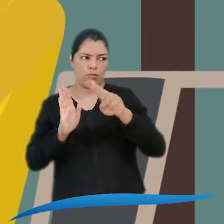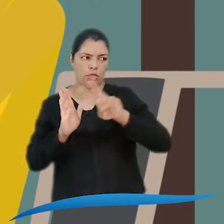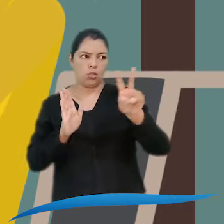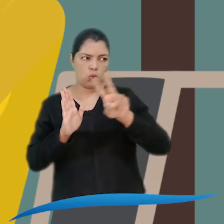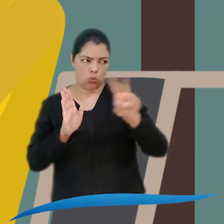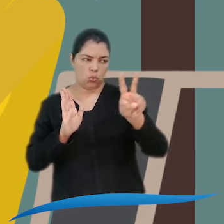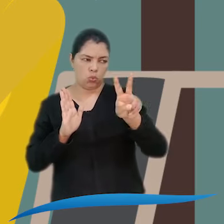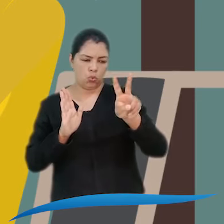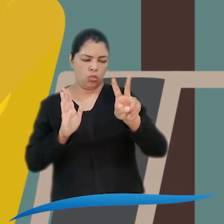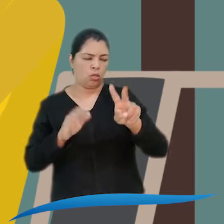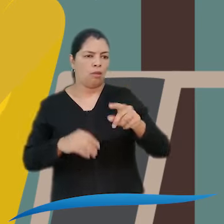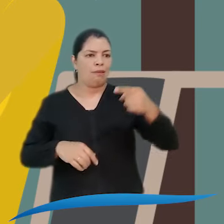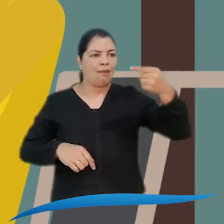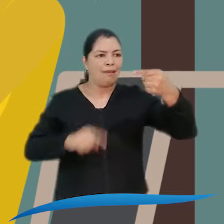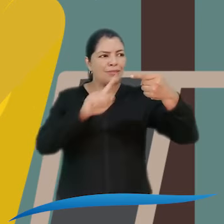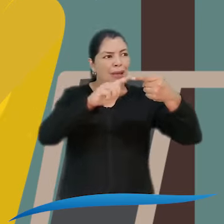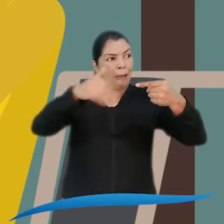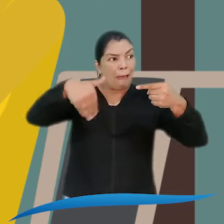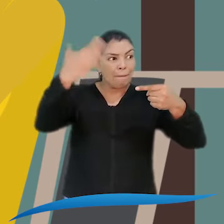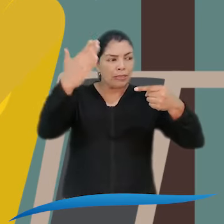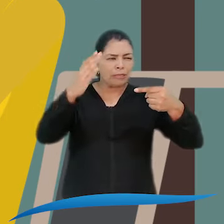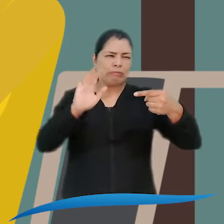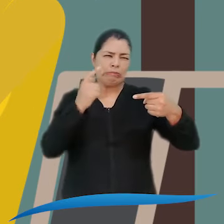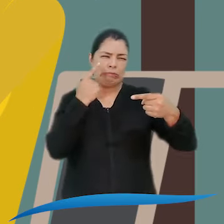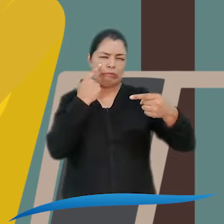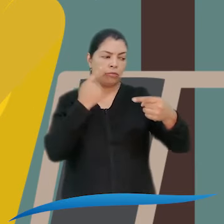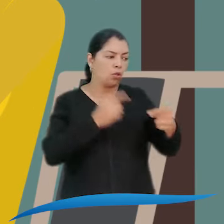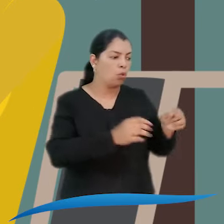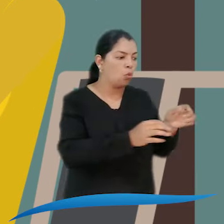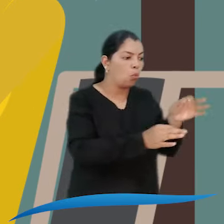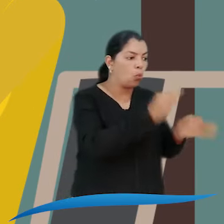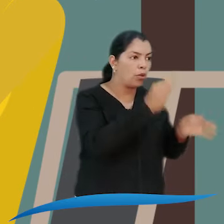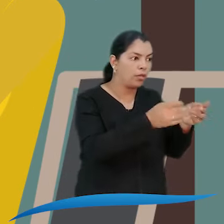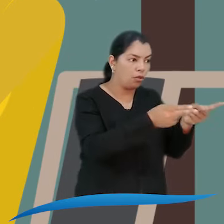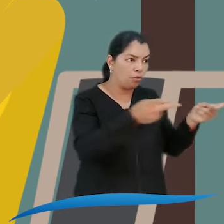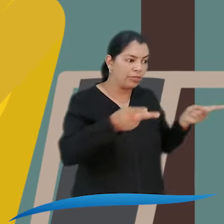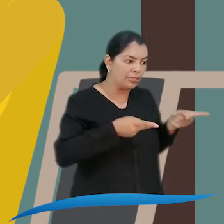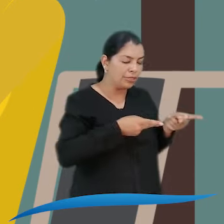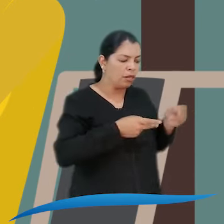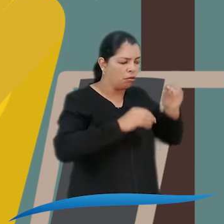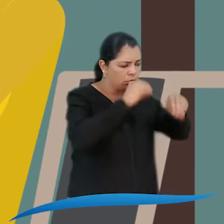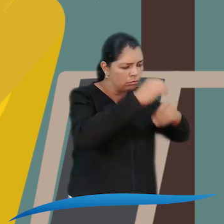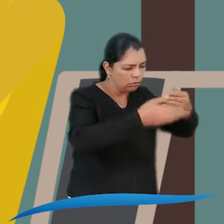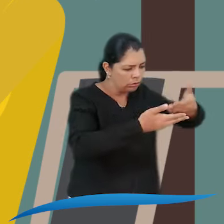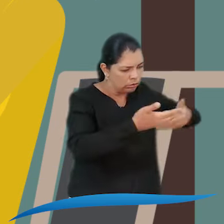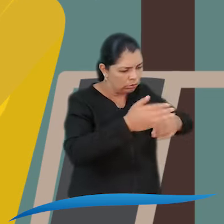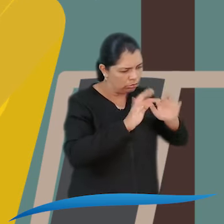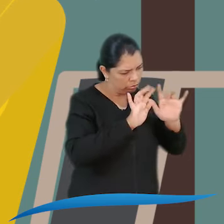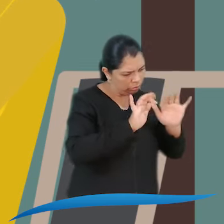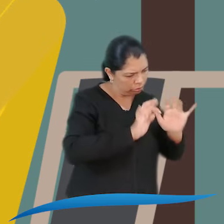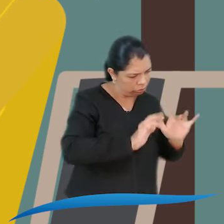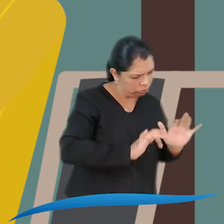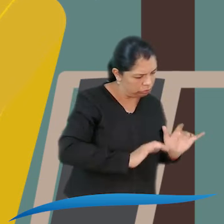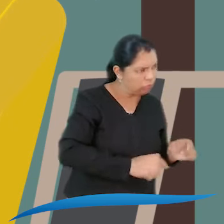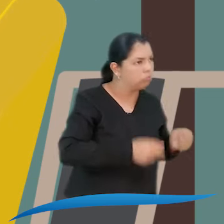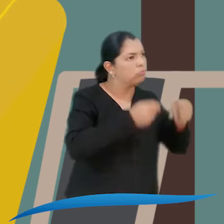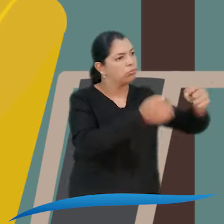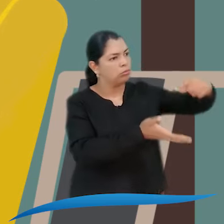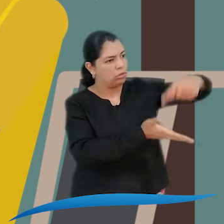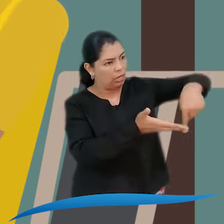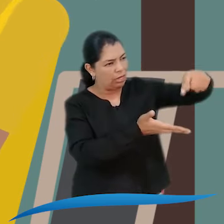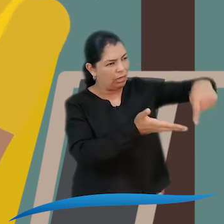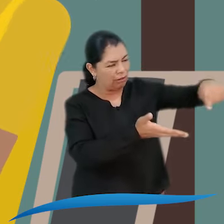de julio de 2022 y sabemos que los de la oficina jurídica se demoran 2 semanas para revisar, aprobar